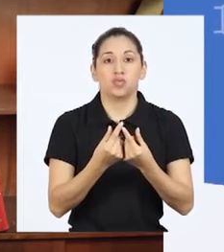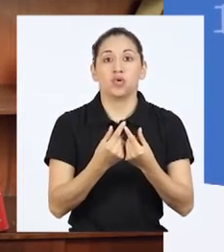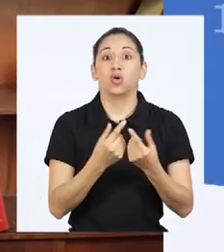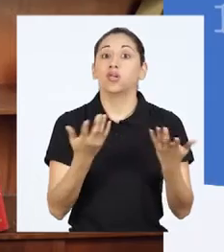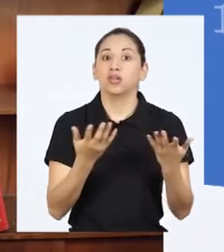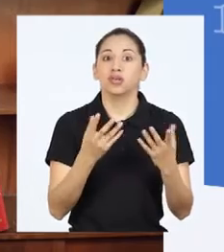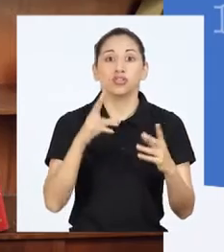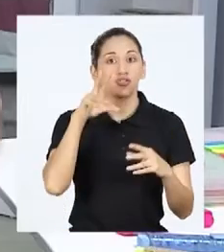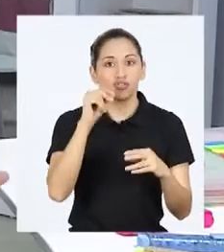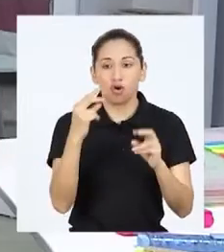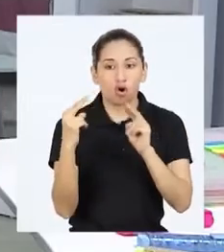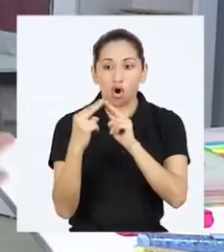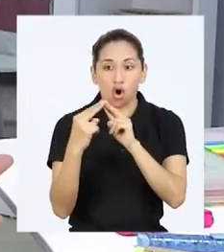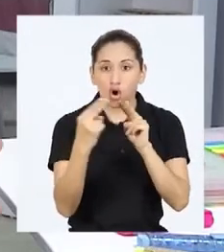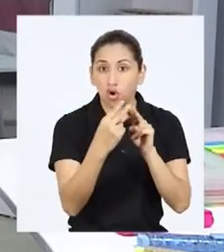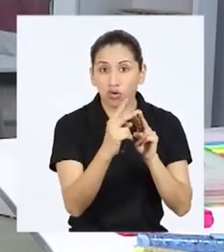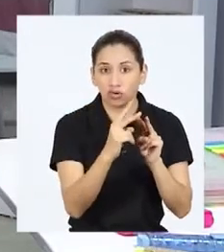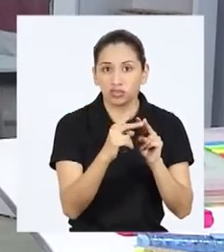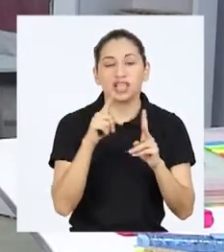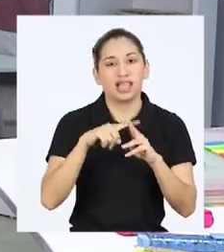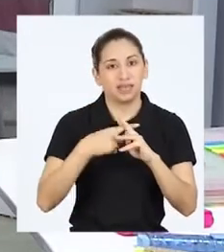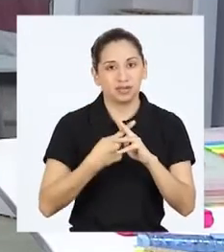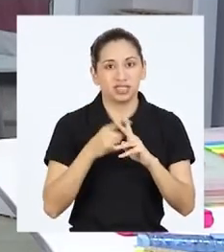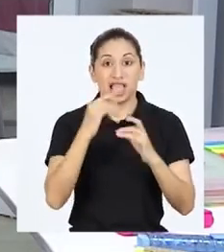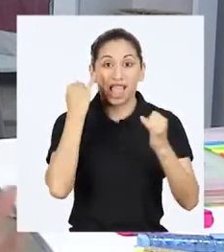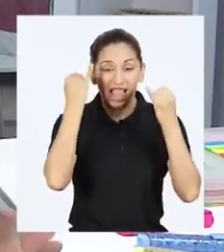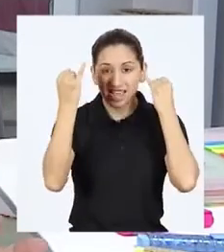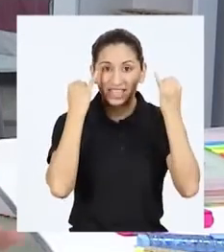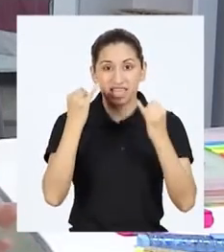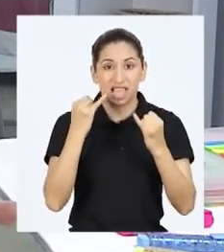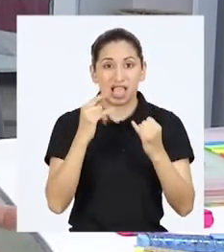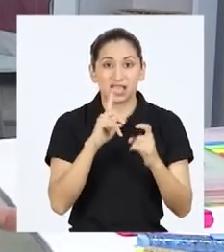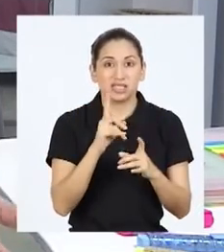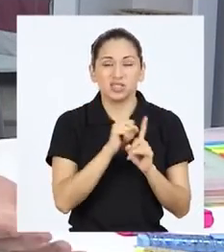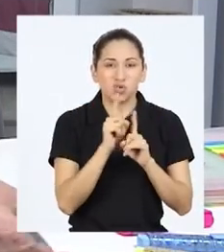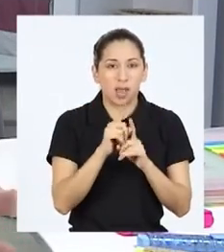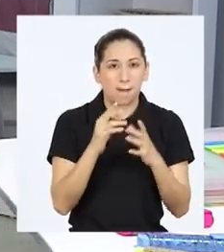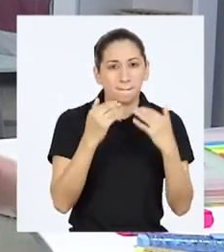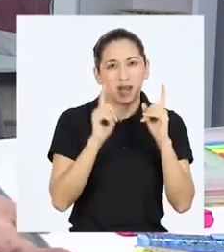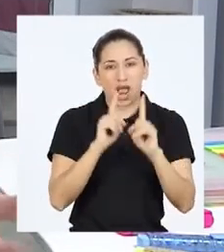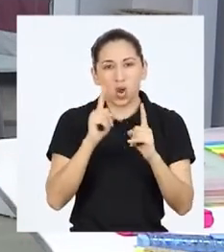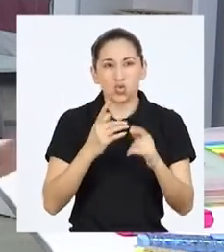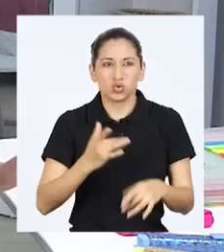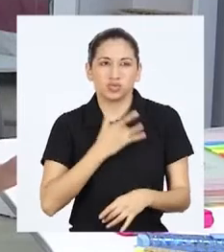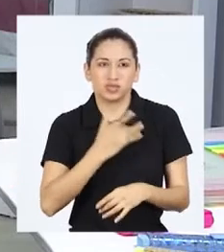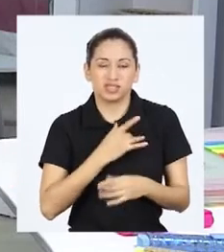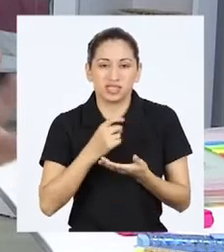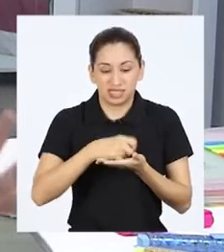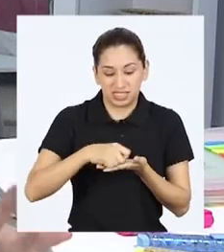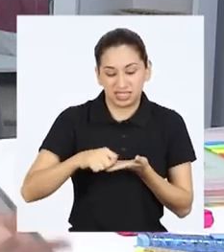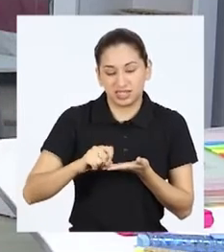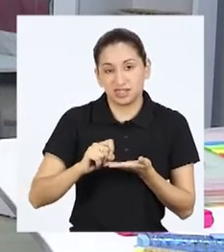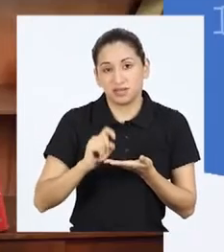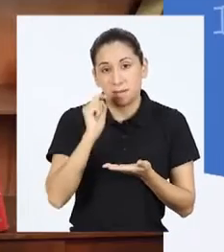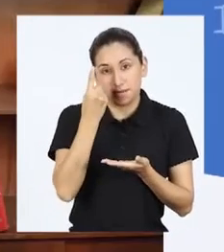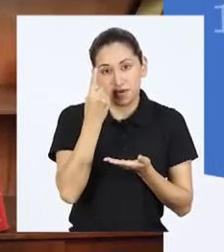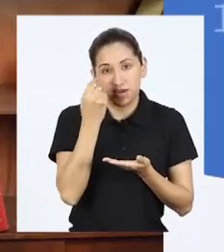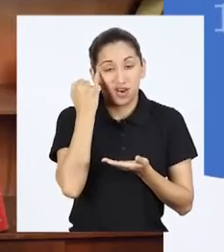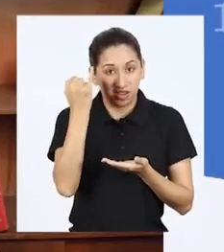que no se conocen. Y también ideas sin filtro, ¿no? Porque uno se puede sentir más cómoda escribiendo sus ideas